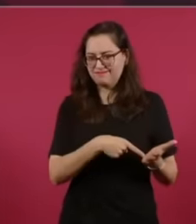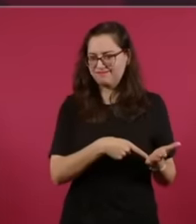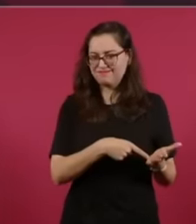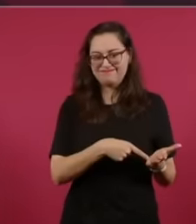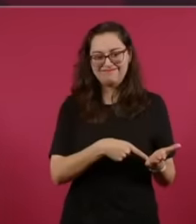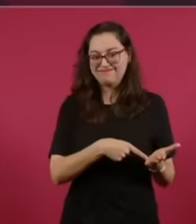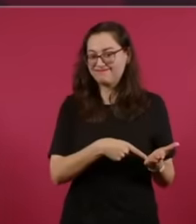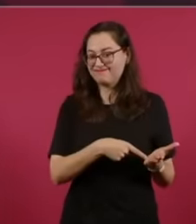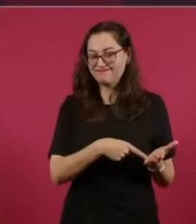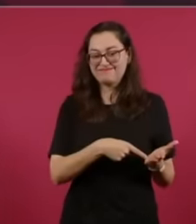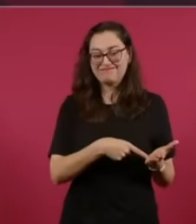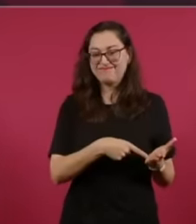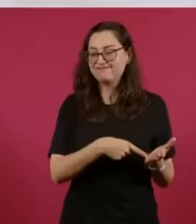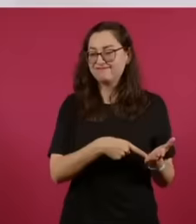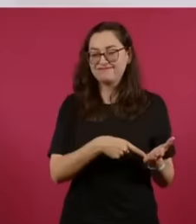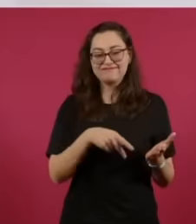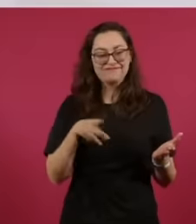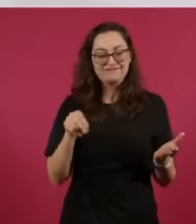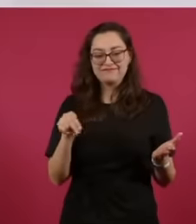de